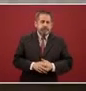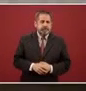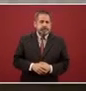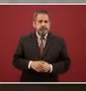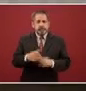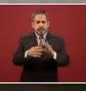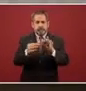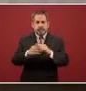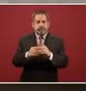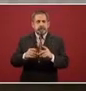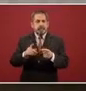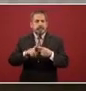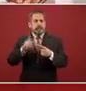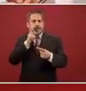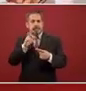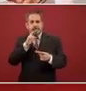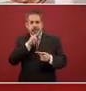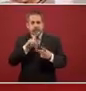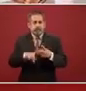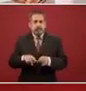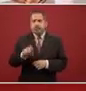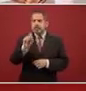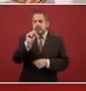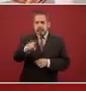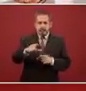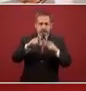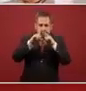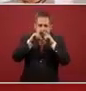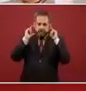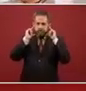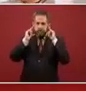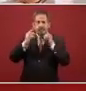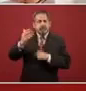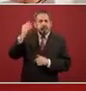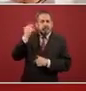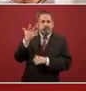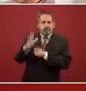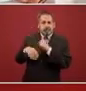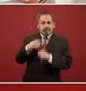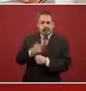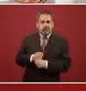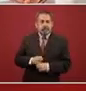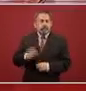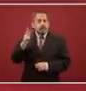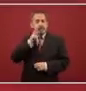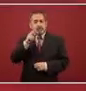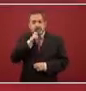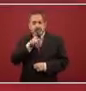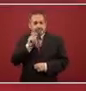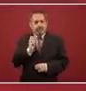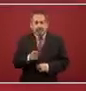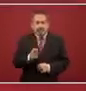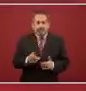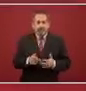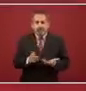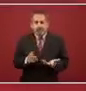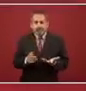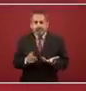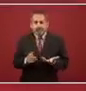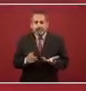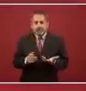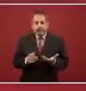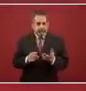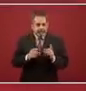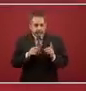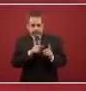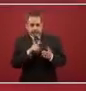tema de pruebas rápidas. Lo mismo pasó en la influenza hace 10 años. Las pruebas rápidas son dispositivos de